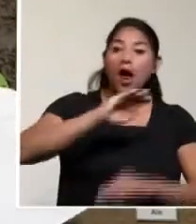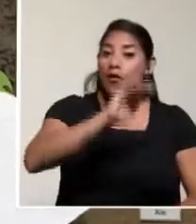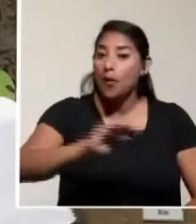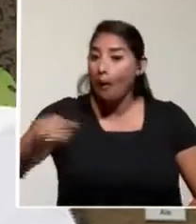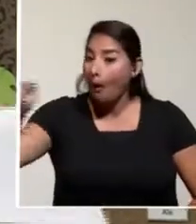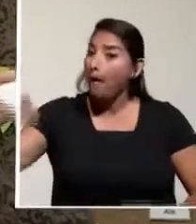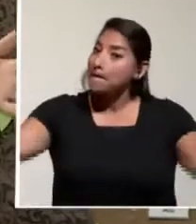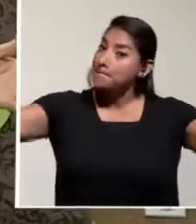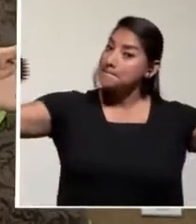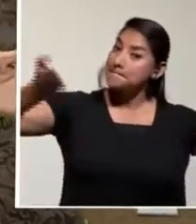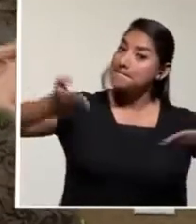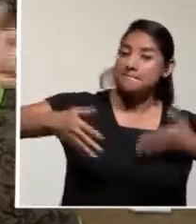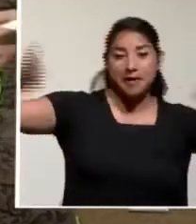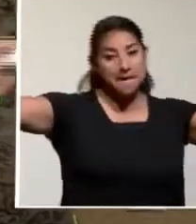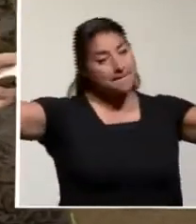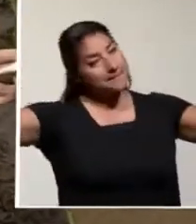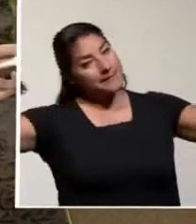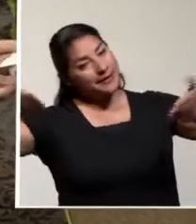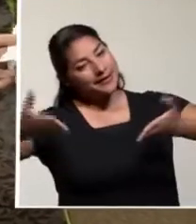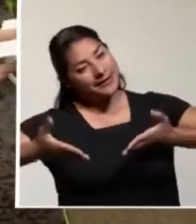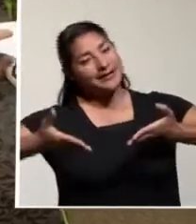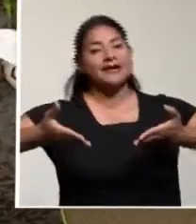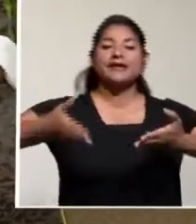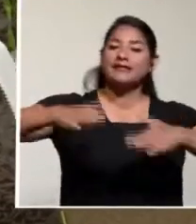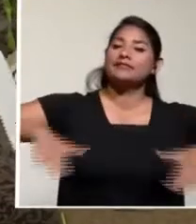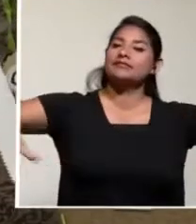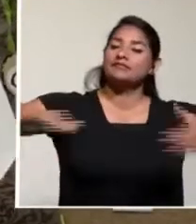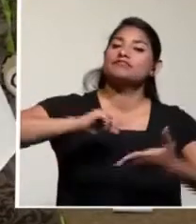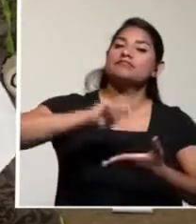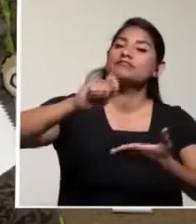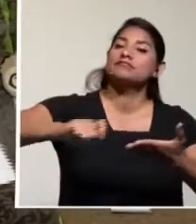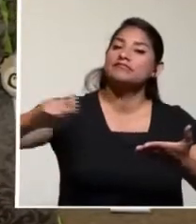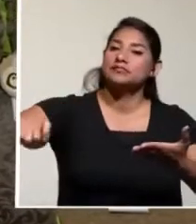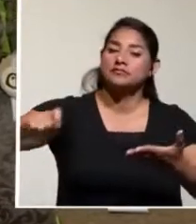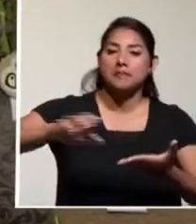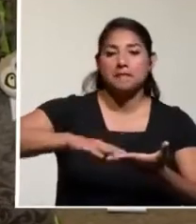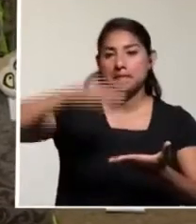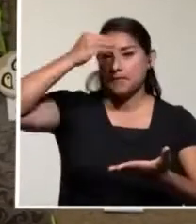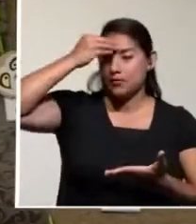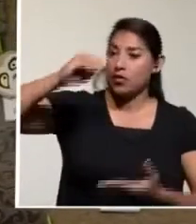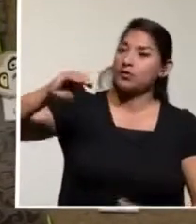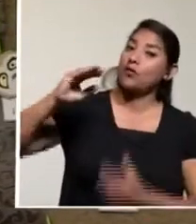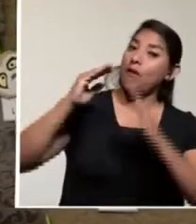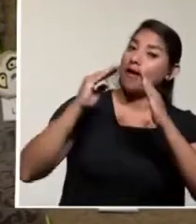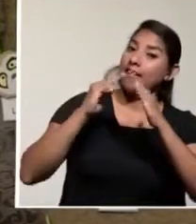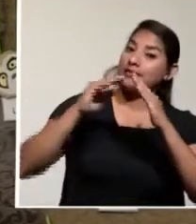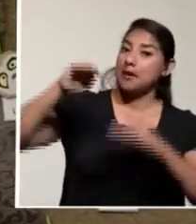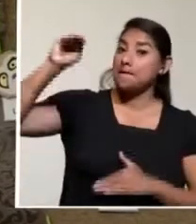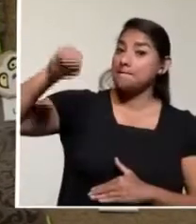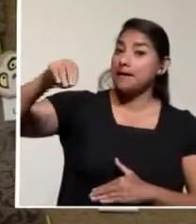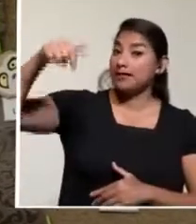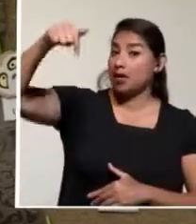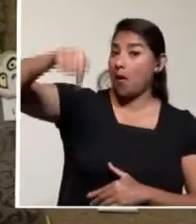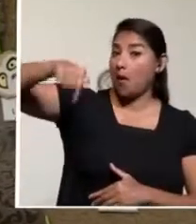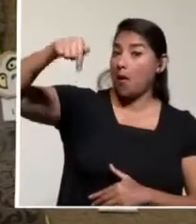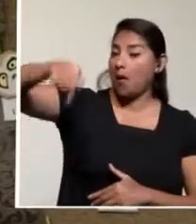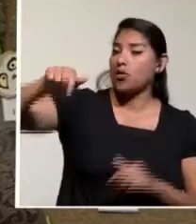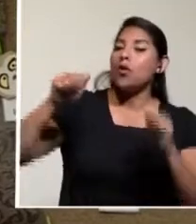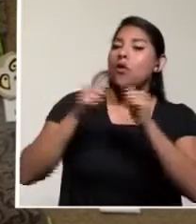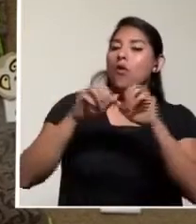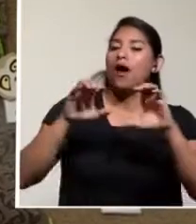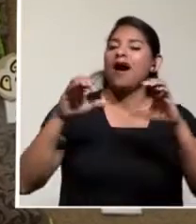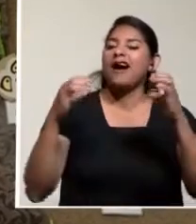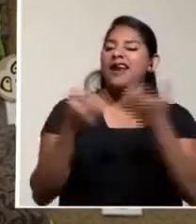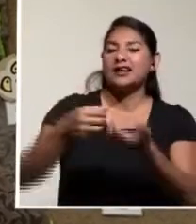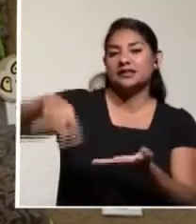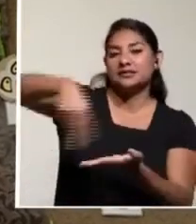niñas, bienvenidos y bienvenidas a la clase del martes en Aprendo en Casa. Hoy con clases